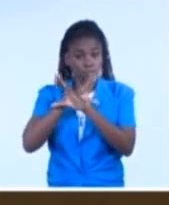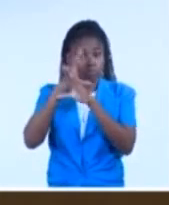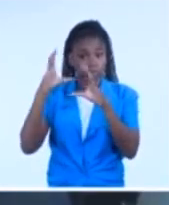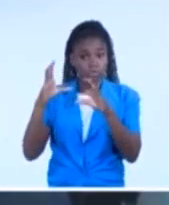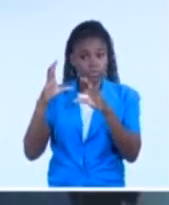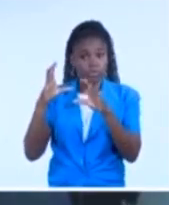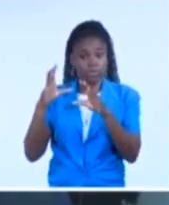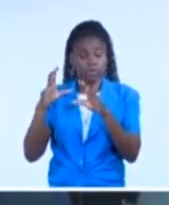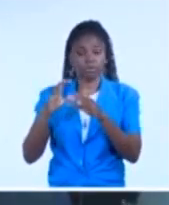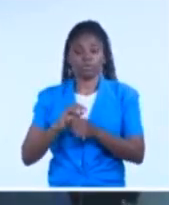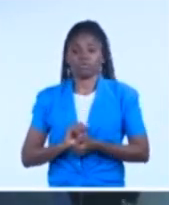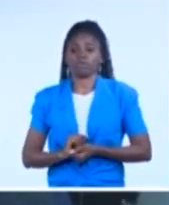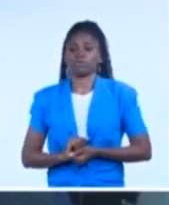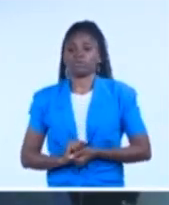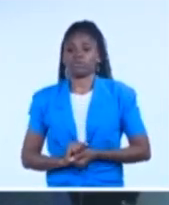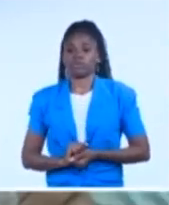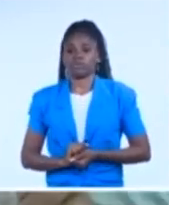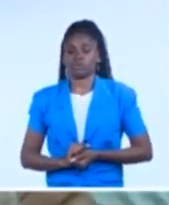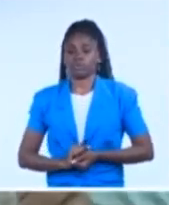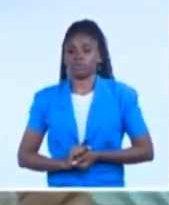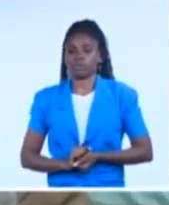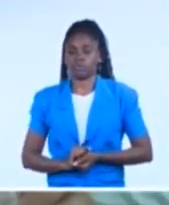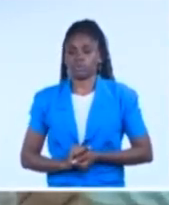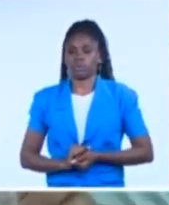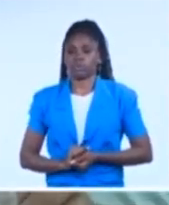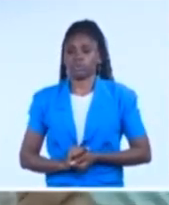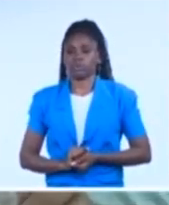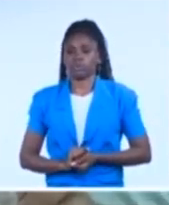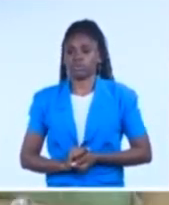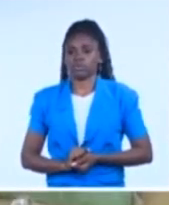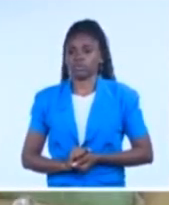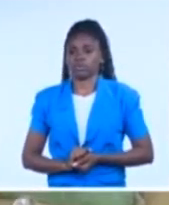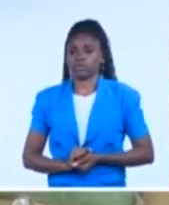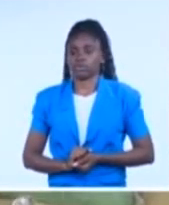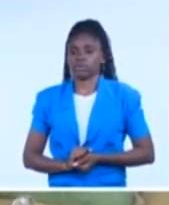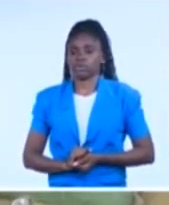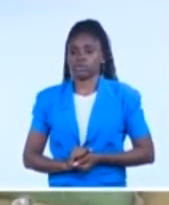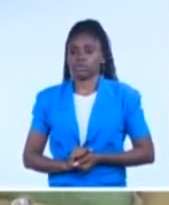y la intersectorialidad. Idolquiz Argüelles Perdión, Sistema Informativo de la Televisión Cubana.